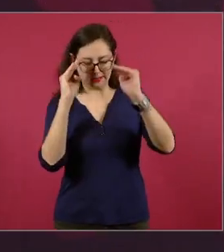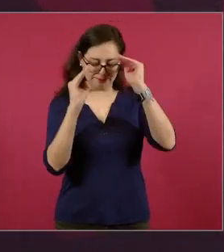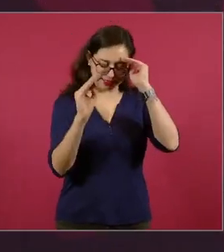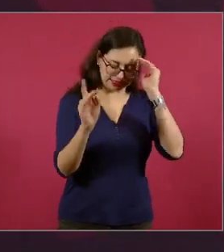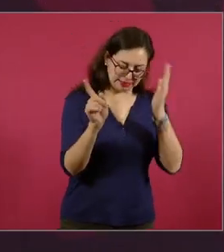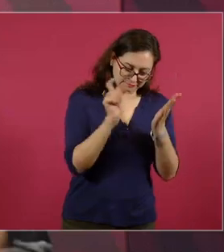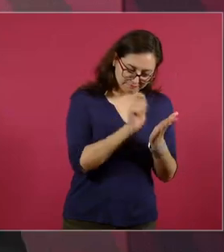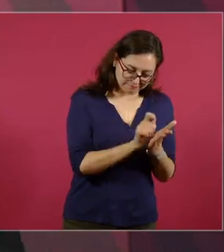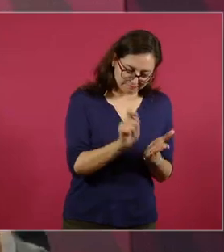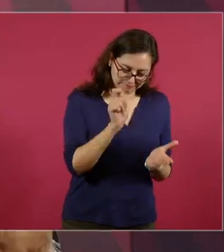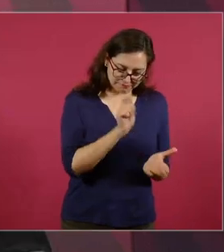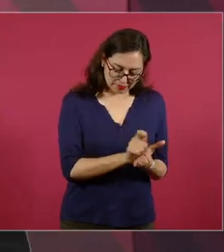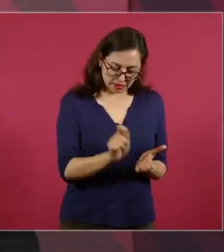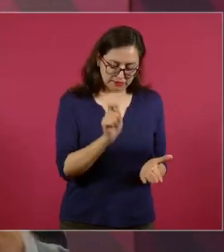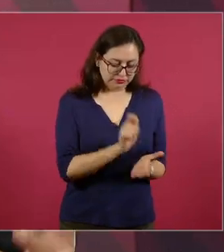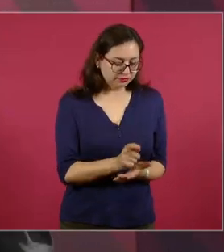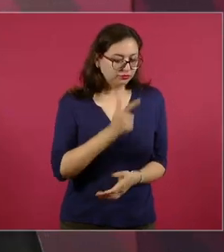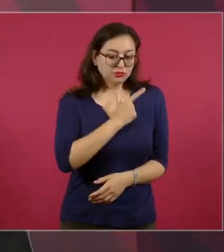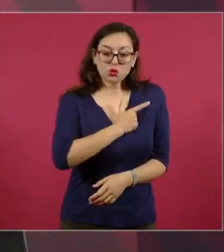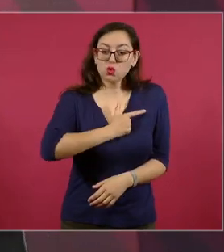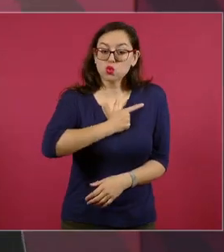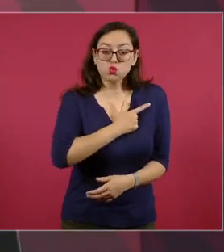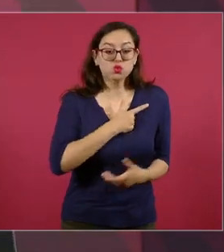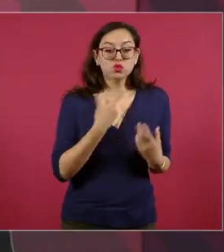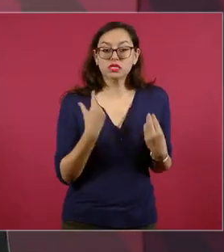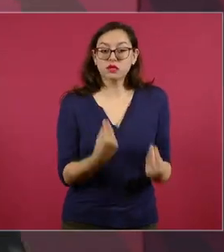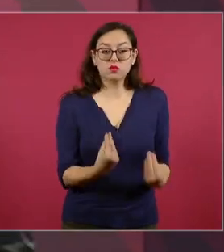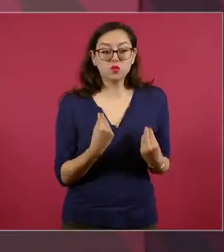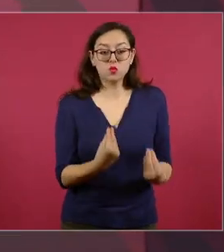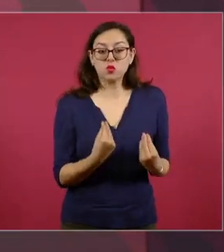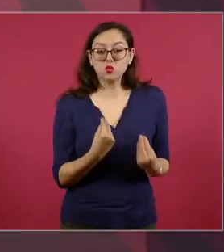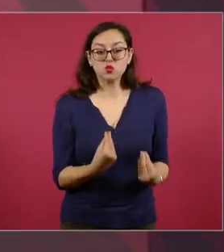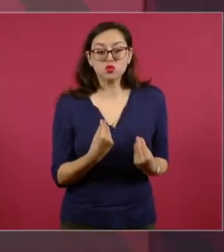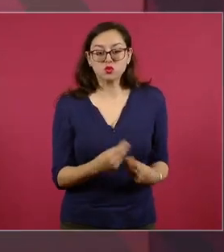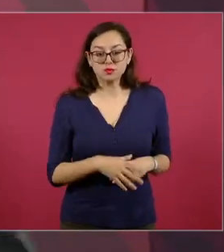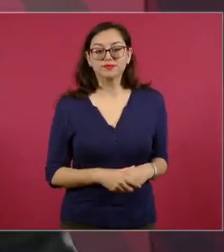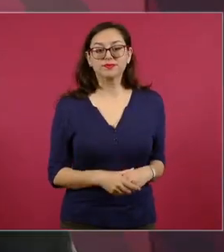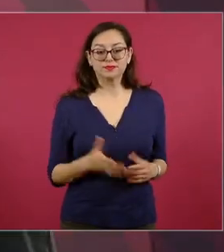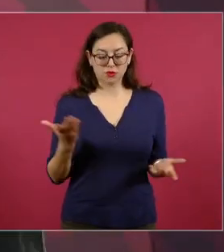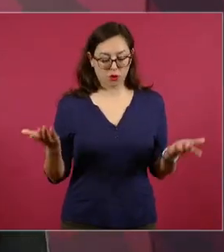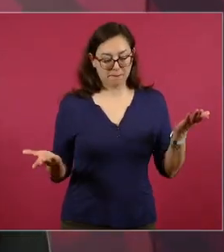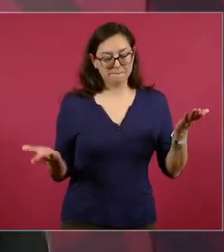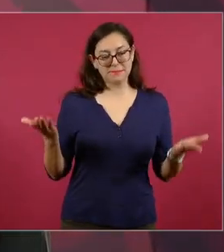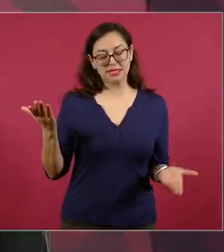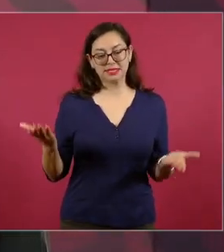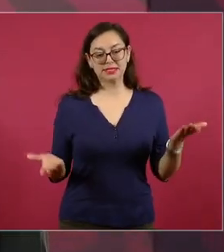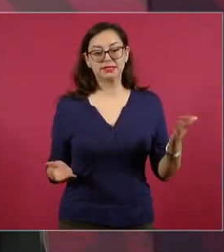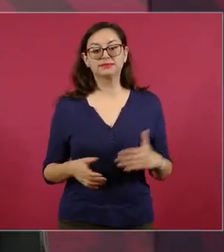escribiendo, que también me apasiona, voy a compensar lo otro.